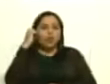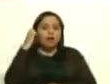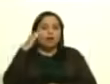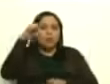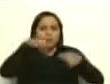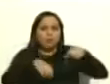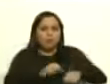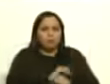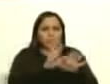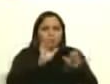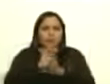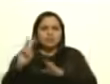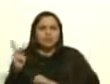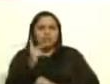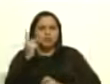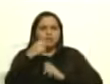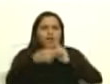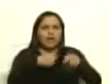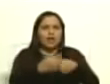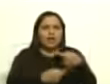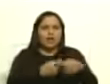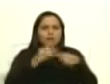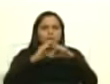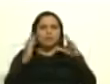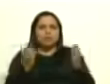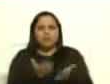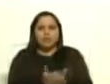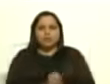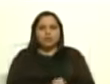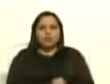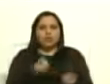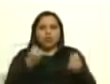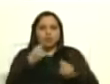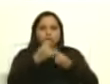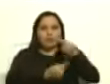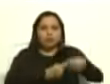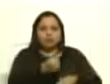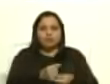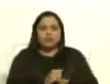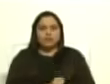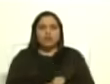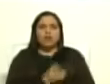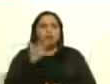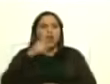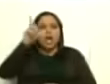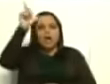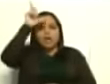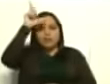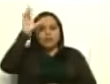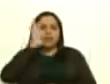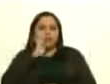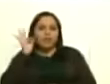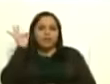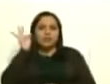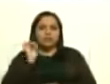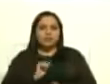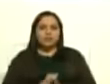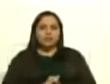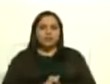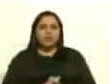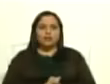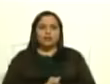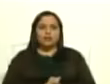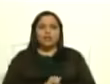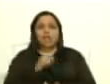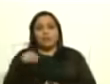Mundial, ¿cuál fue el impacto en el Producto Interno Bruto, en el caso, por ejemplo, de Alemania y Francia, y el caso